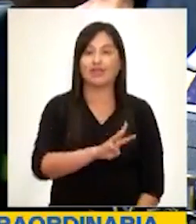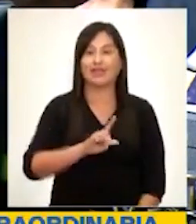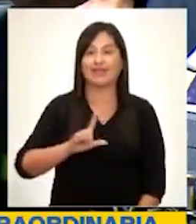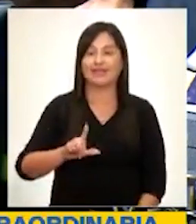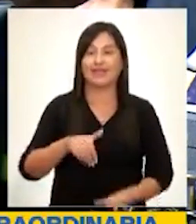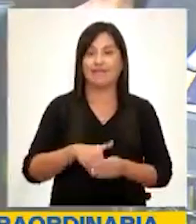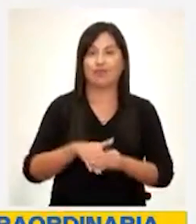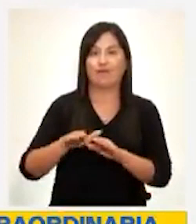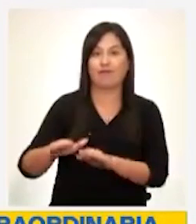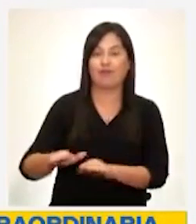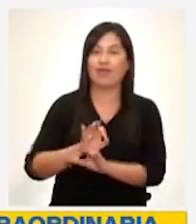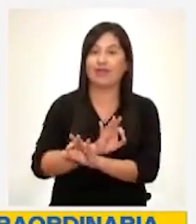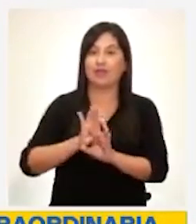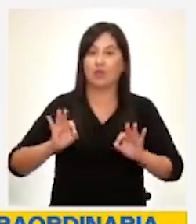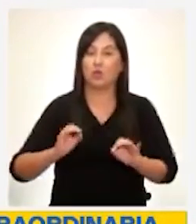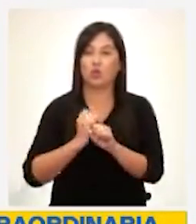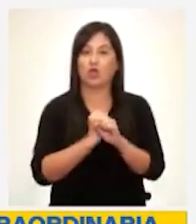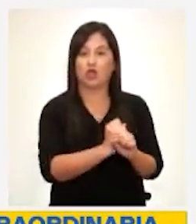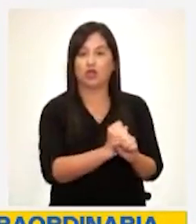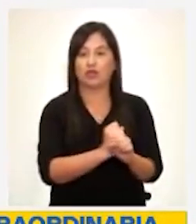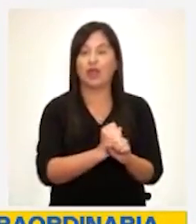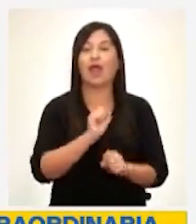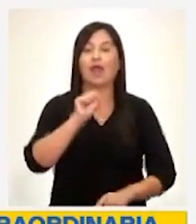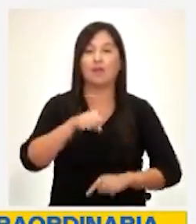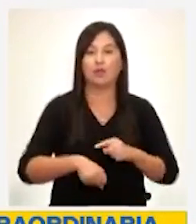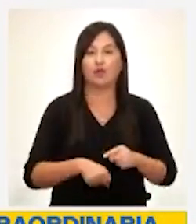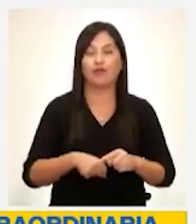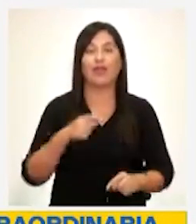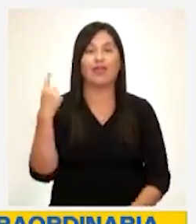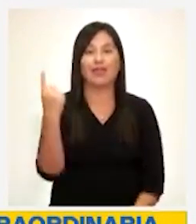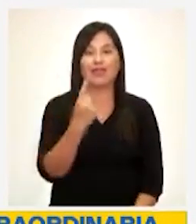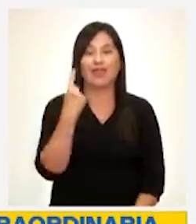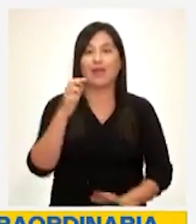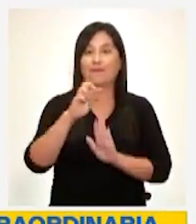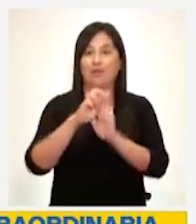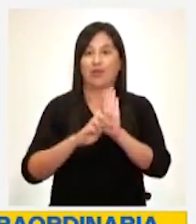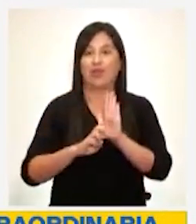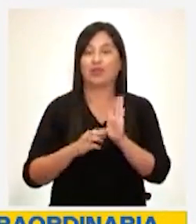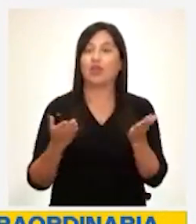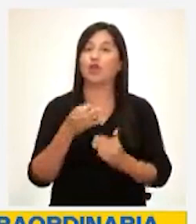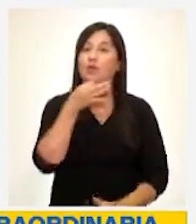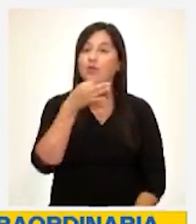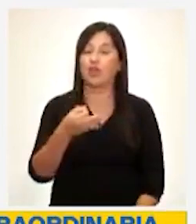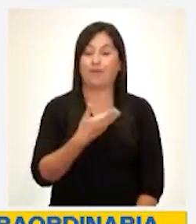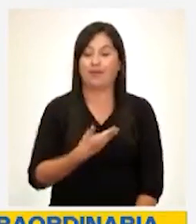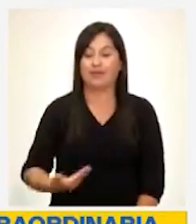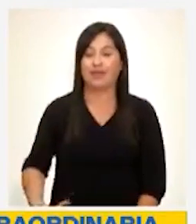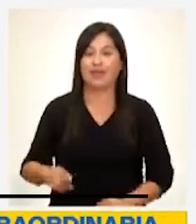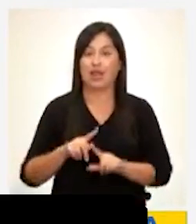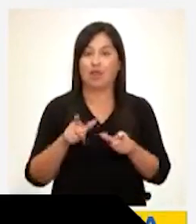endeudadas traslada a la cmf la Facultad de regular el pago mínimo de las tarjetas de crédito modifica la ley de